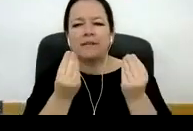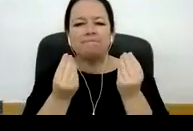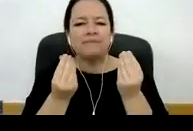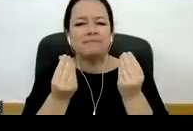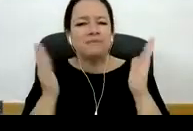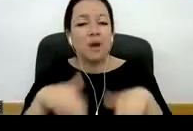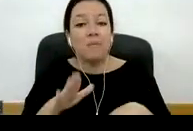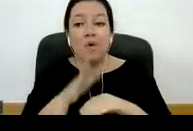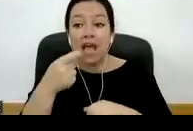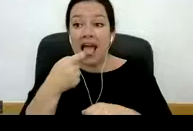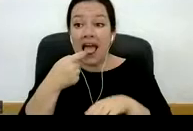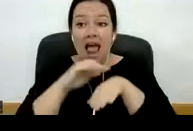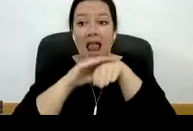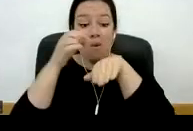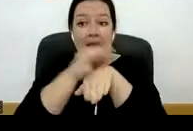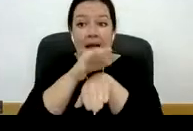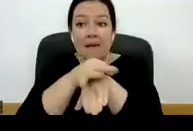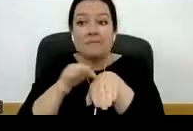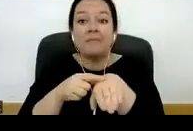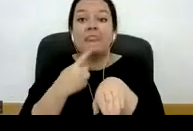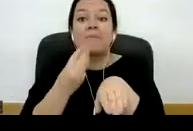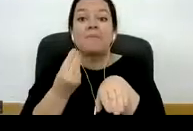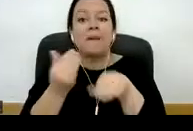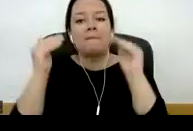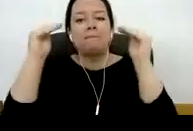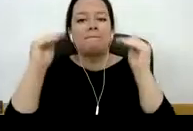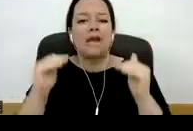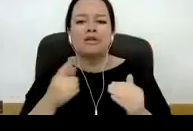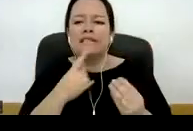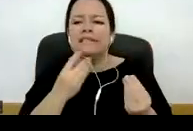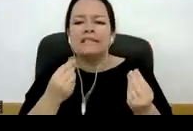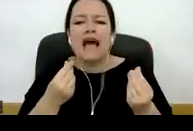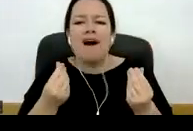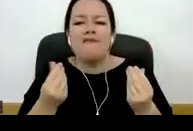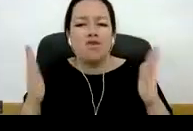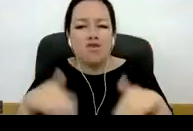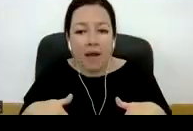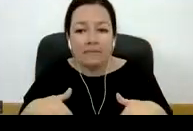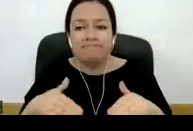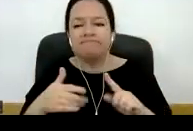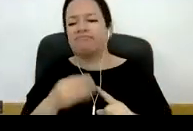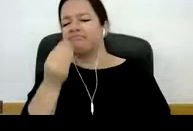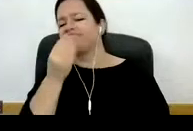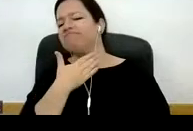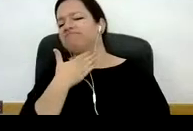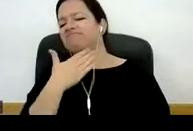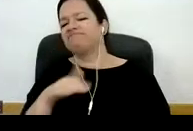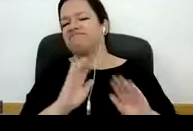cantidad de papilas gustativas, por lo tanto disminuye la capacidad de degustar sabores y con ello se pierde